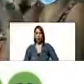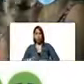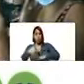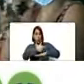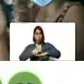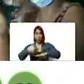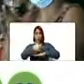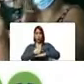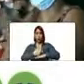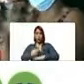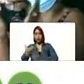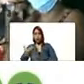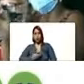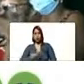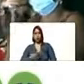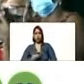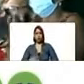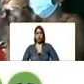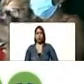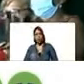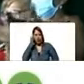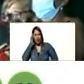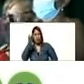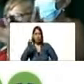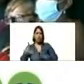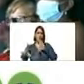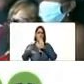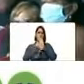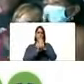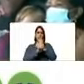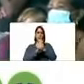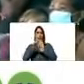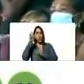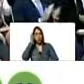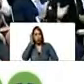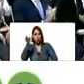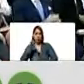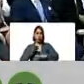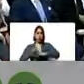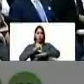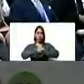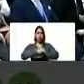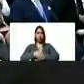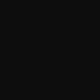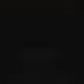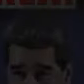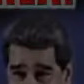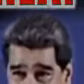gobernación, la alcaldía, el consejo legislativo, el consejo municipal.